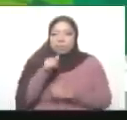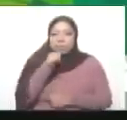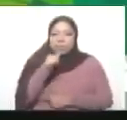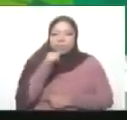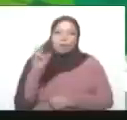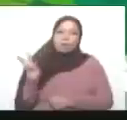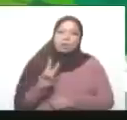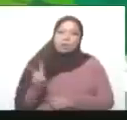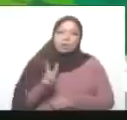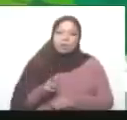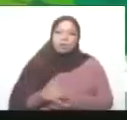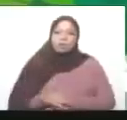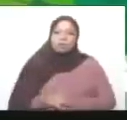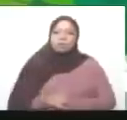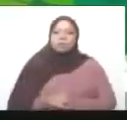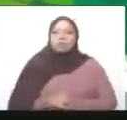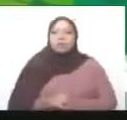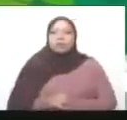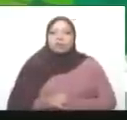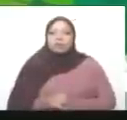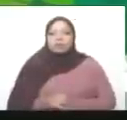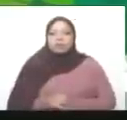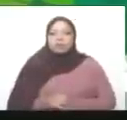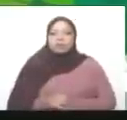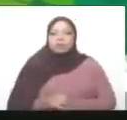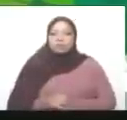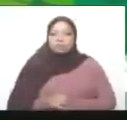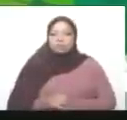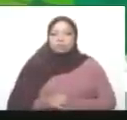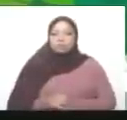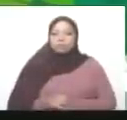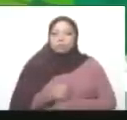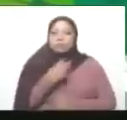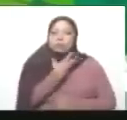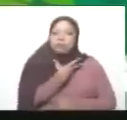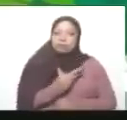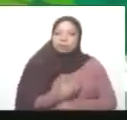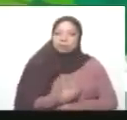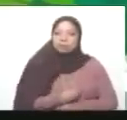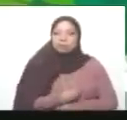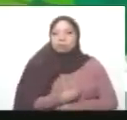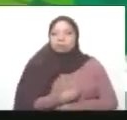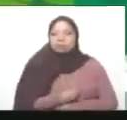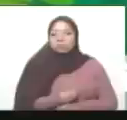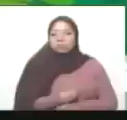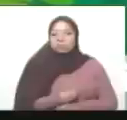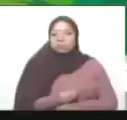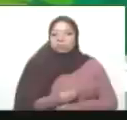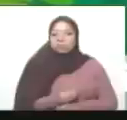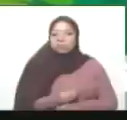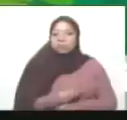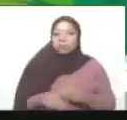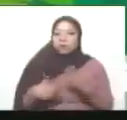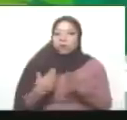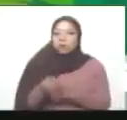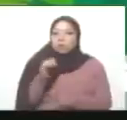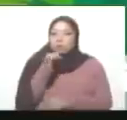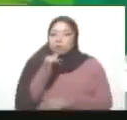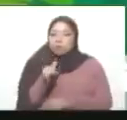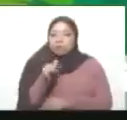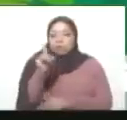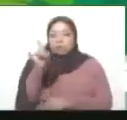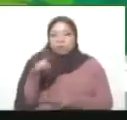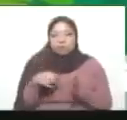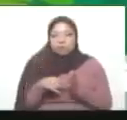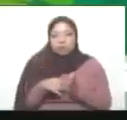era Venezuela y lo es otra vez ahora Lamentablemente Cuando llegamos al laudo arbitral de